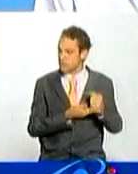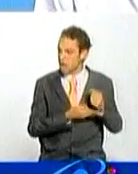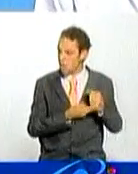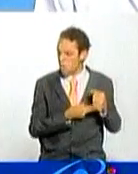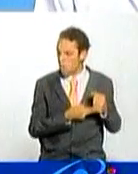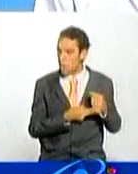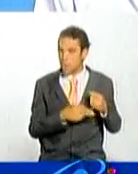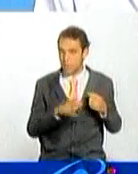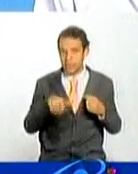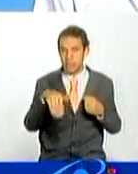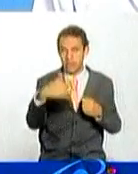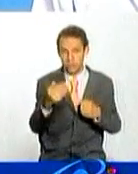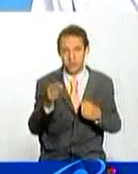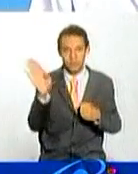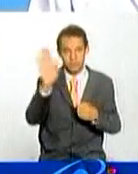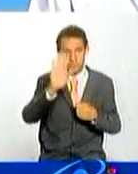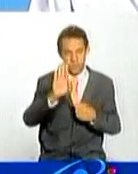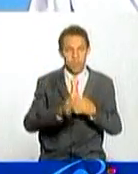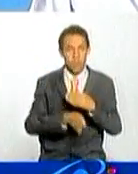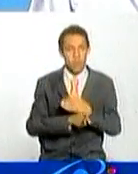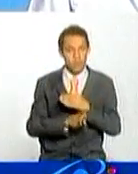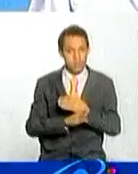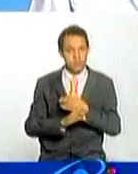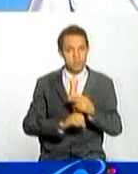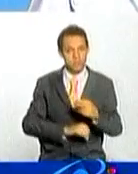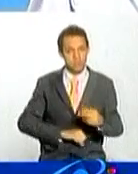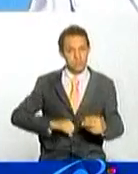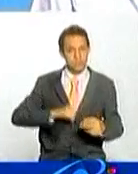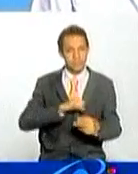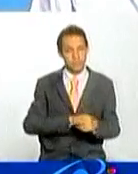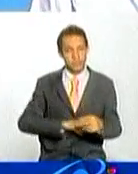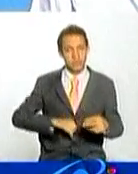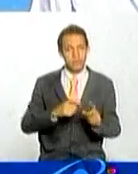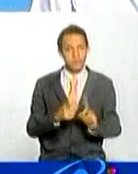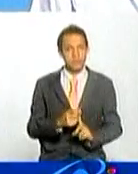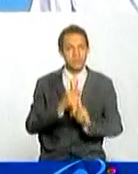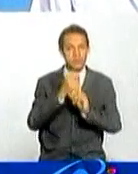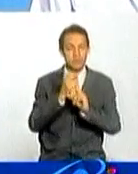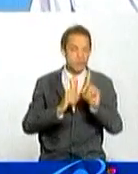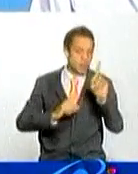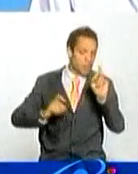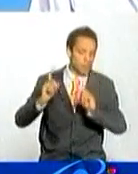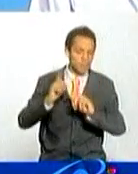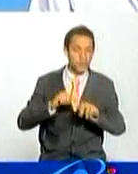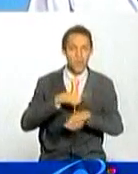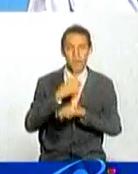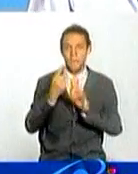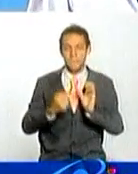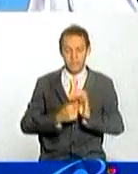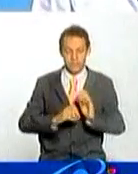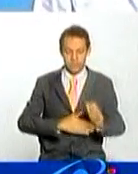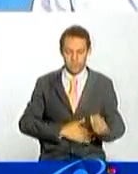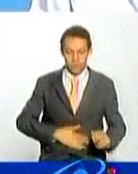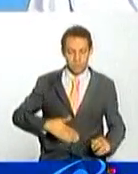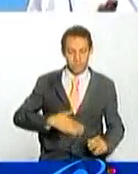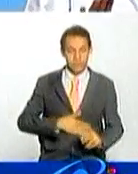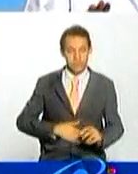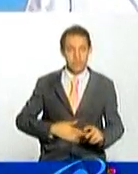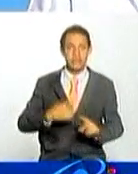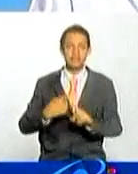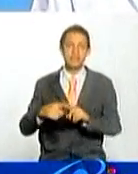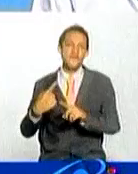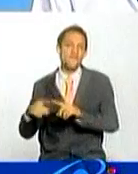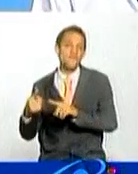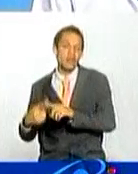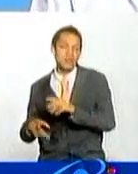viendo después de este corte de comerciales la importancia del diagnóstico en todo el abdomen, porque como decía el doctor Mauricio, un